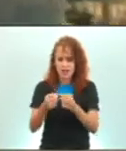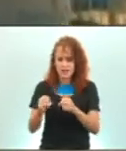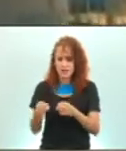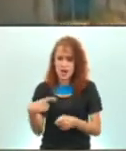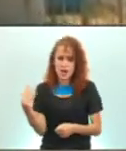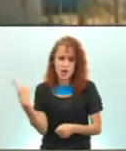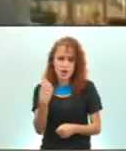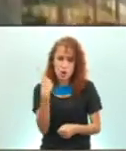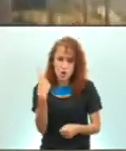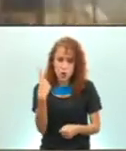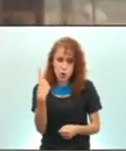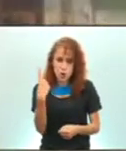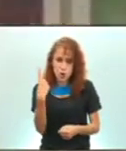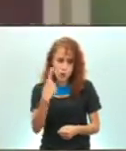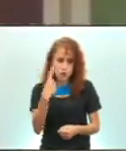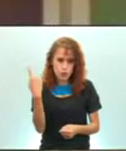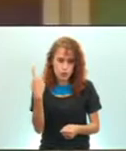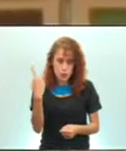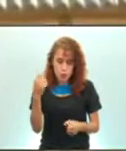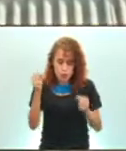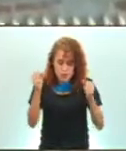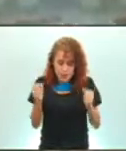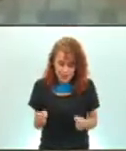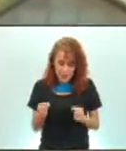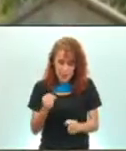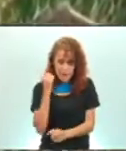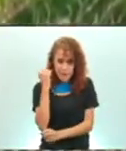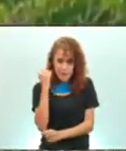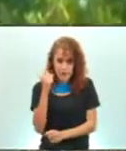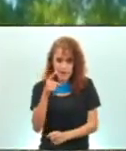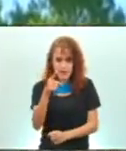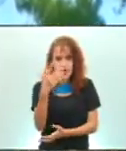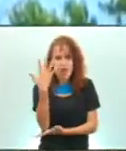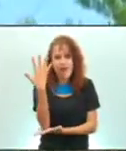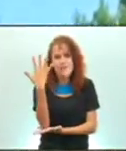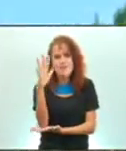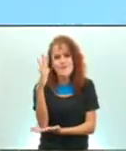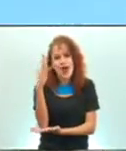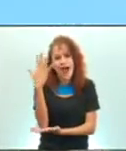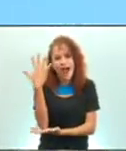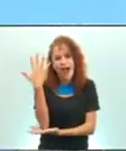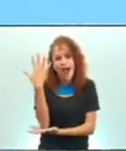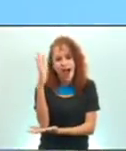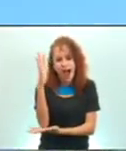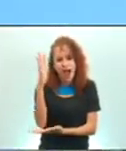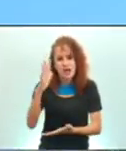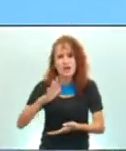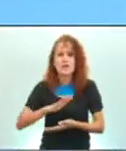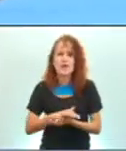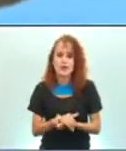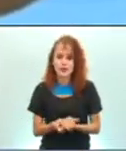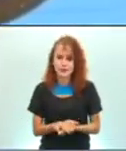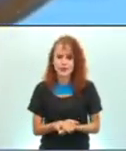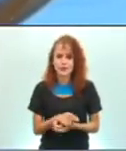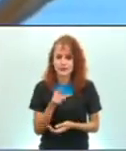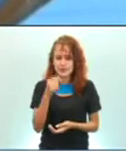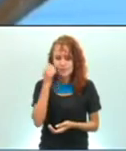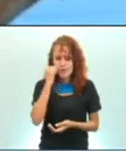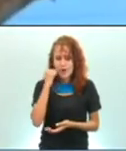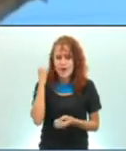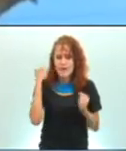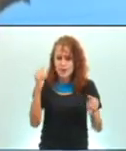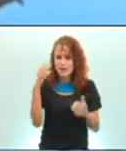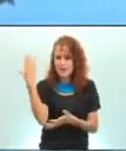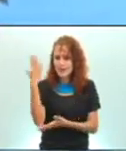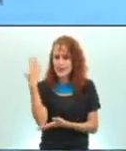casa. Y lo único que ha quedado es este almácigo, que recuerdo que era muy pequeñito y todavía se mantiene, que ese sí ha podido más que los